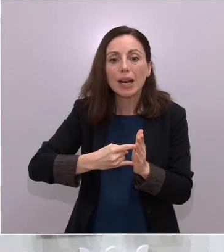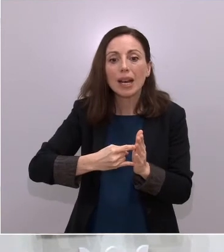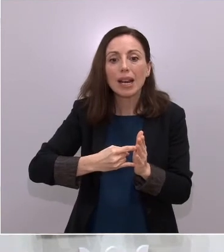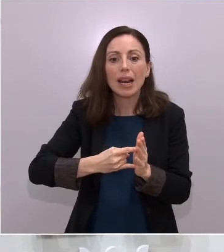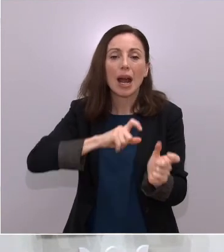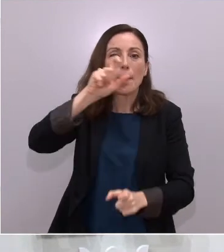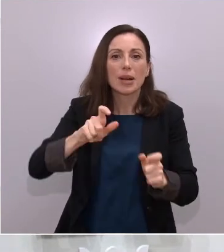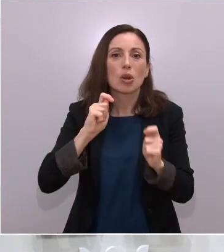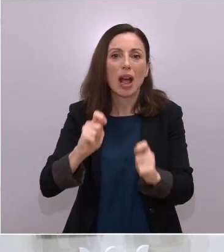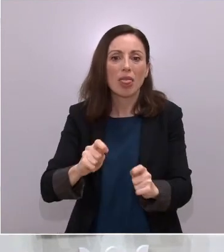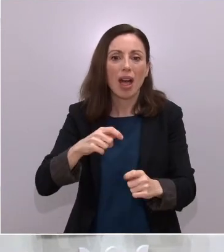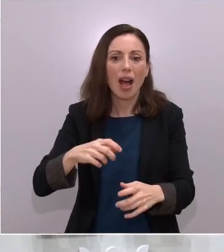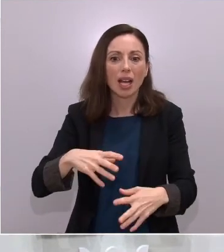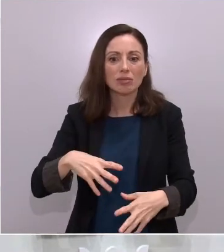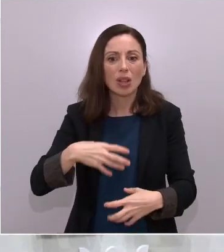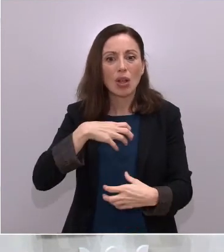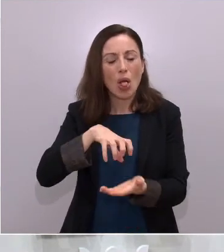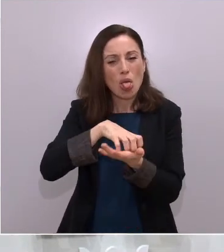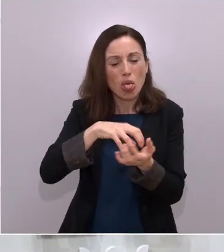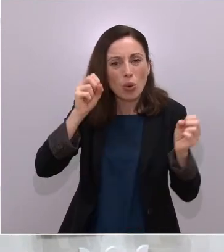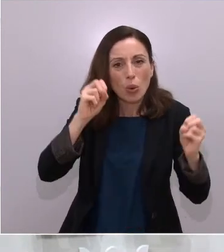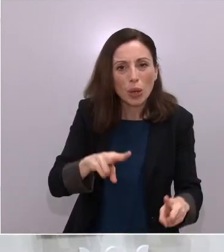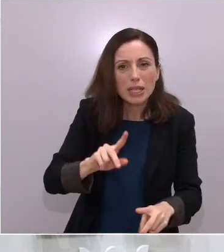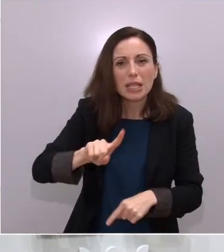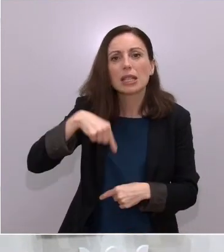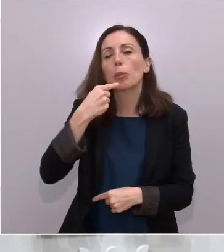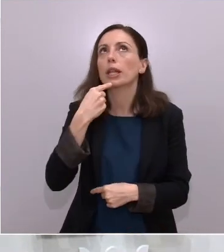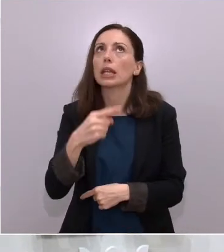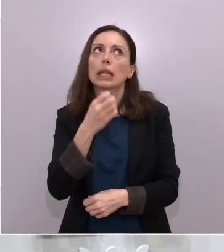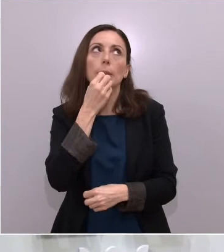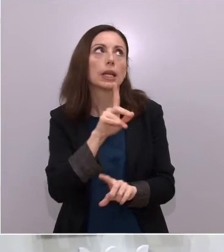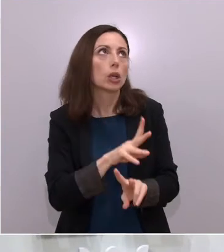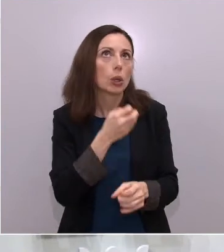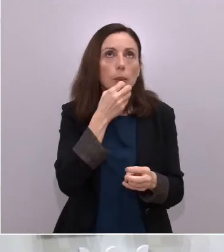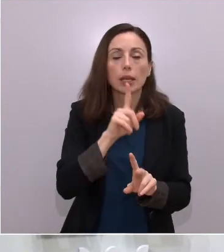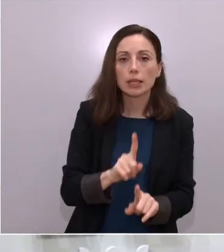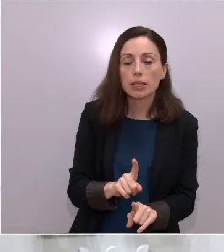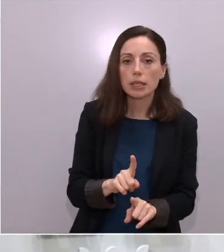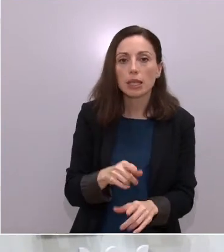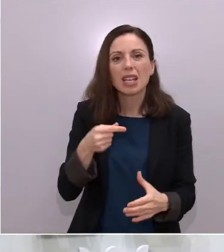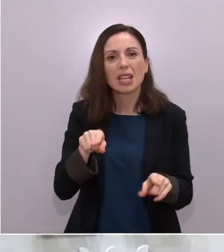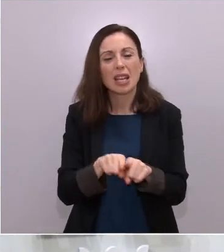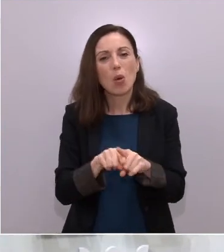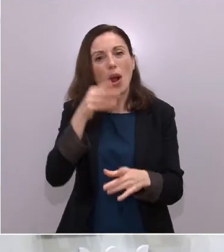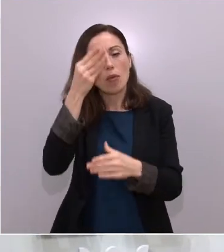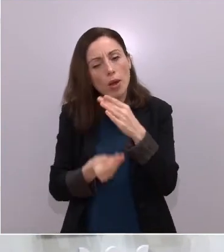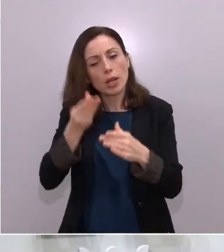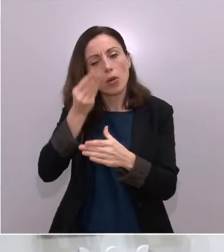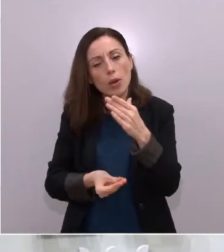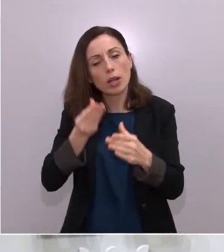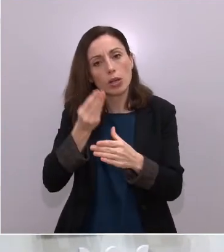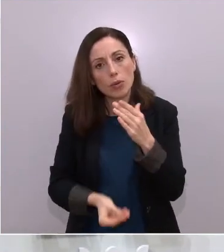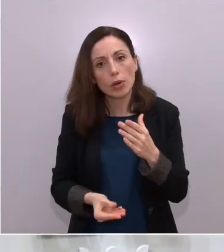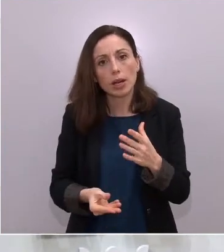sin tener que luego empezar con desmentidos o con pasos en falso, que se tomase más